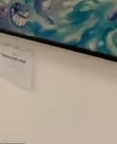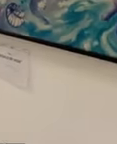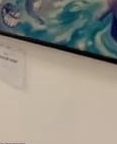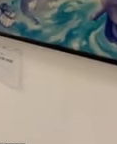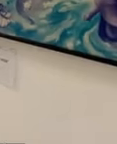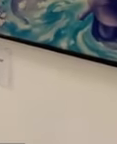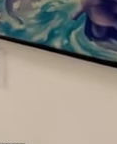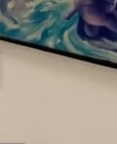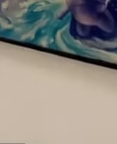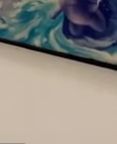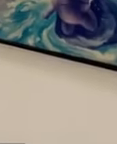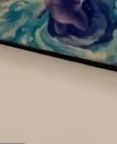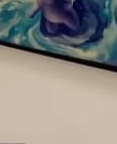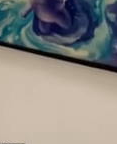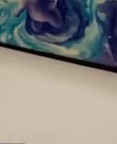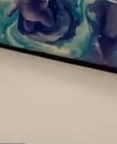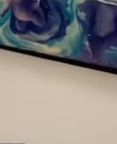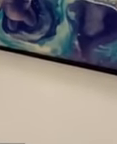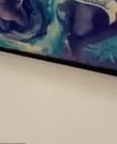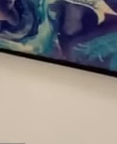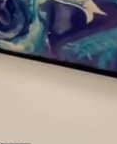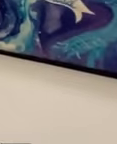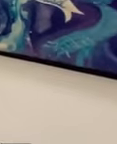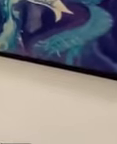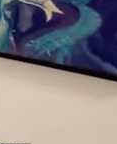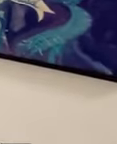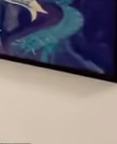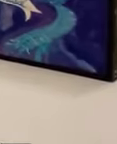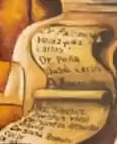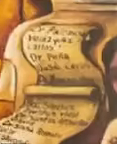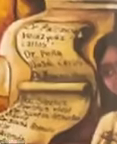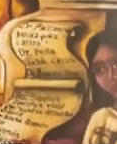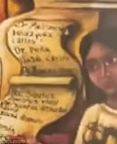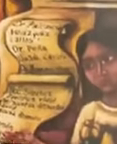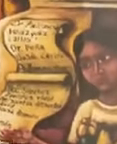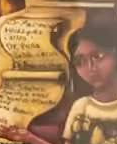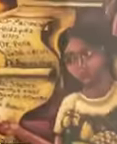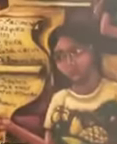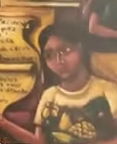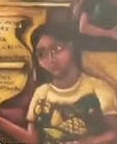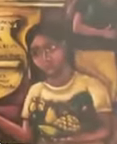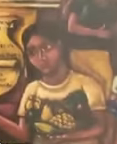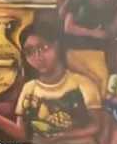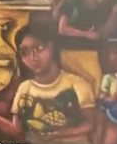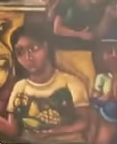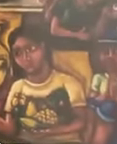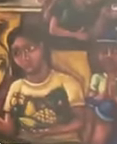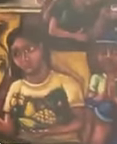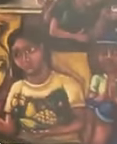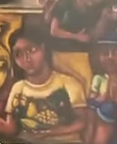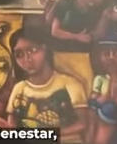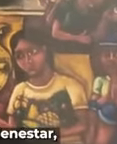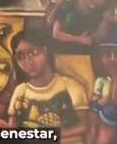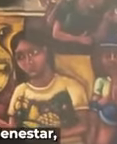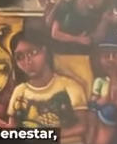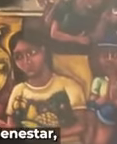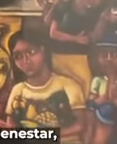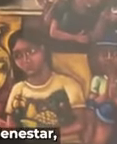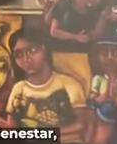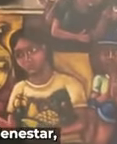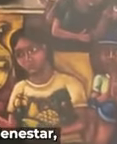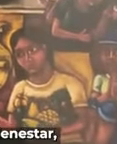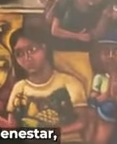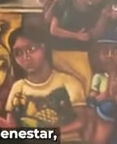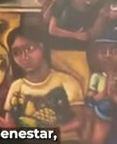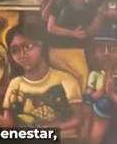aproximadamente 7 mil 500 pesos mensuales y a partir de hoy en este operativo de salud por colima en el que vamos a